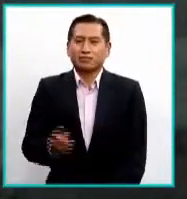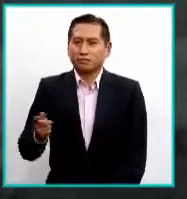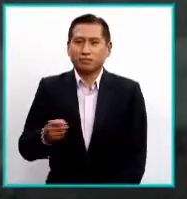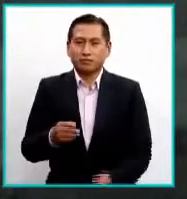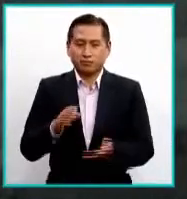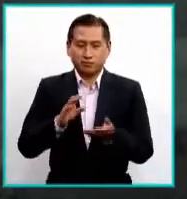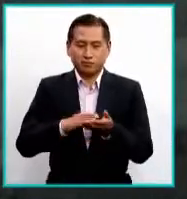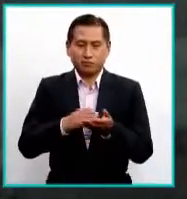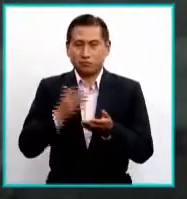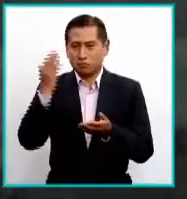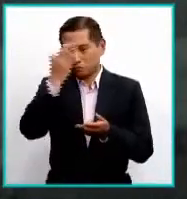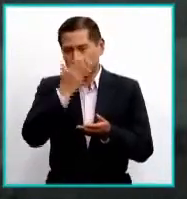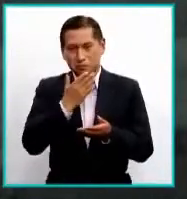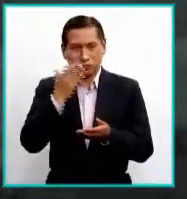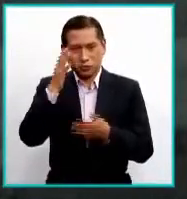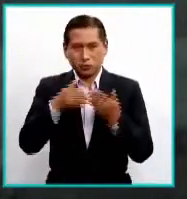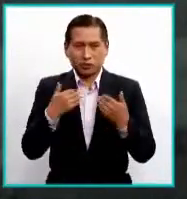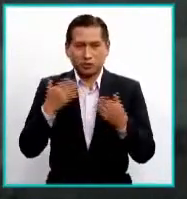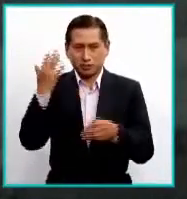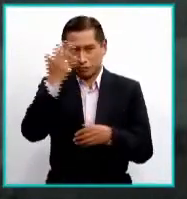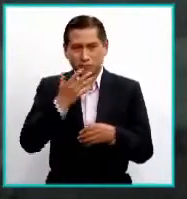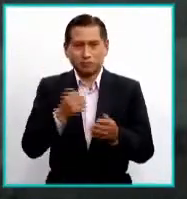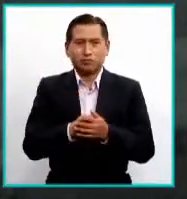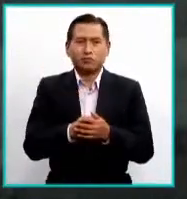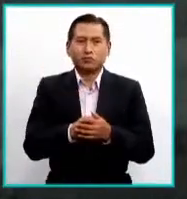de crema, ¿no? Completamente encremada.